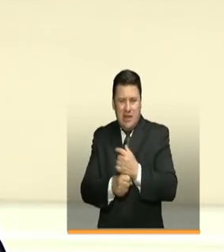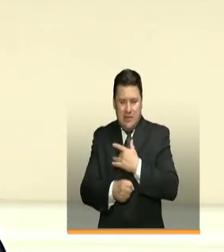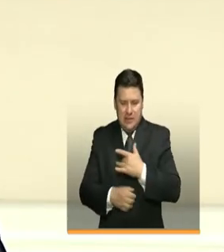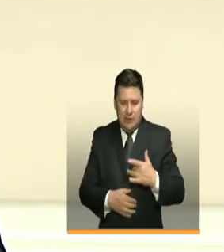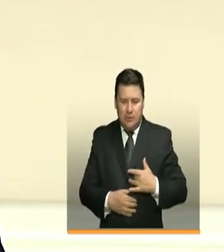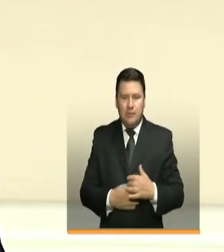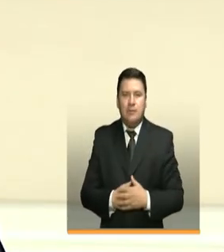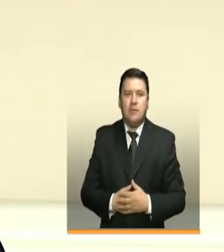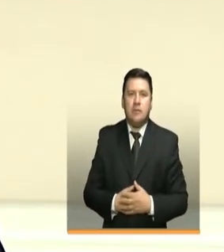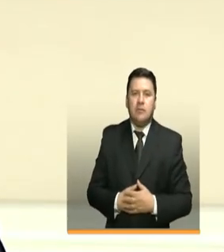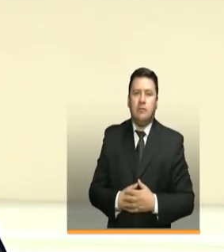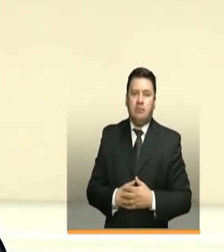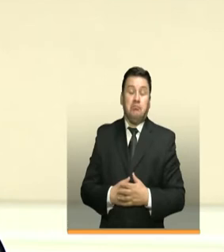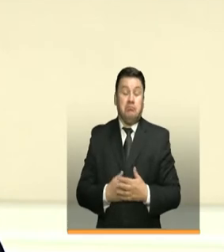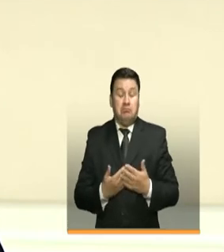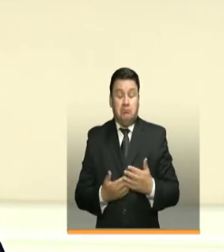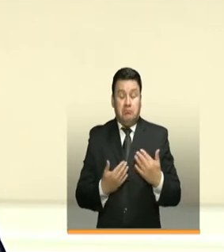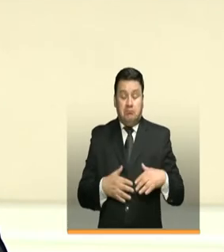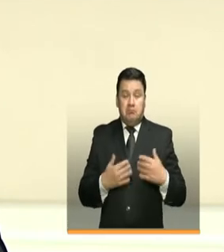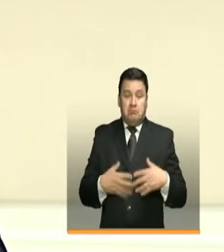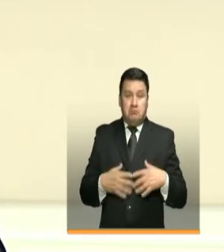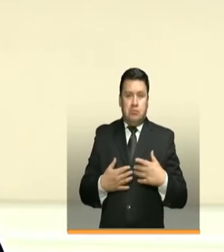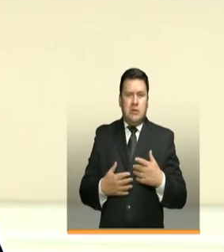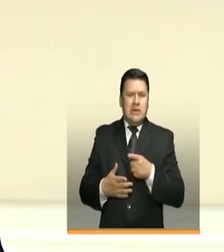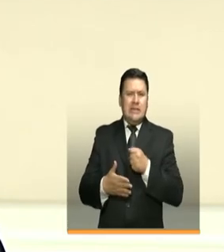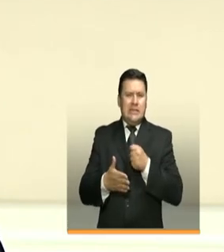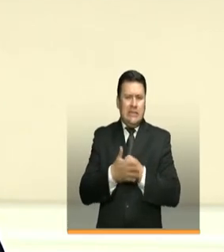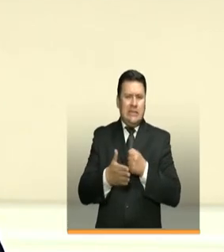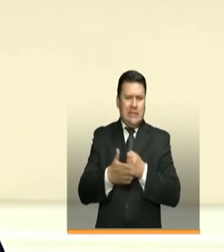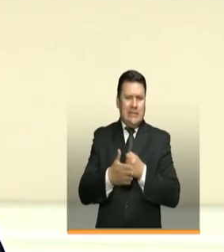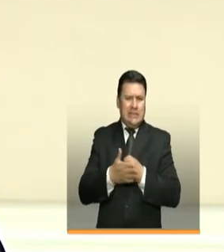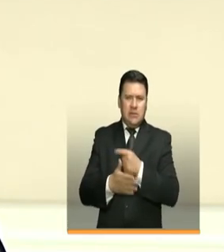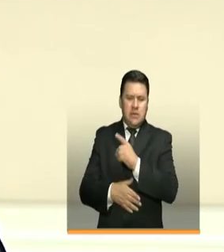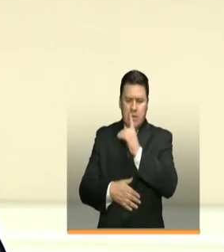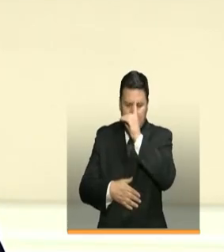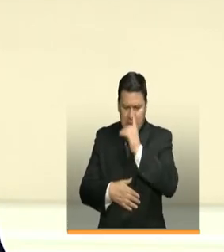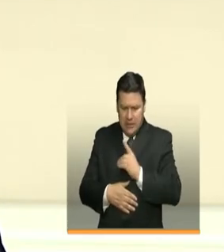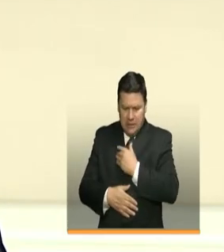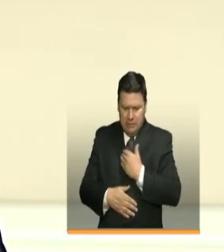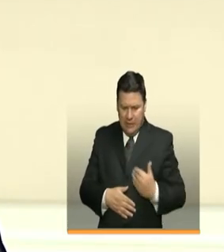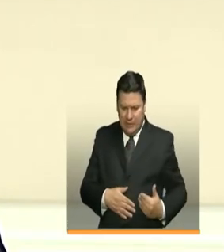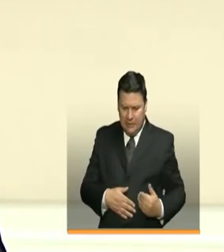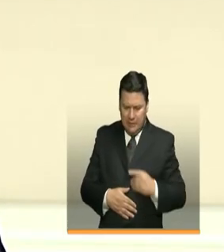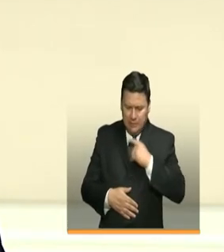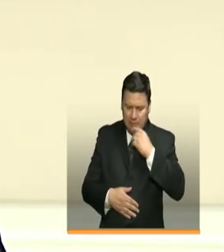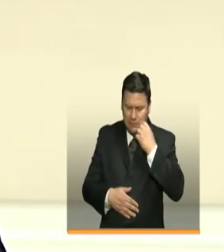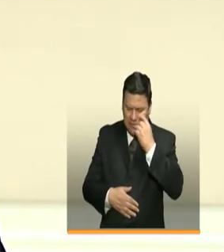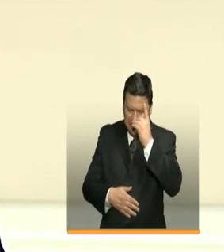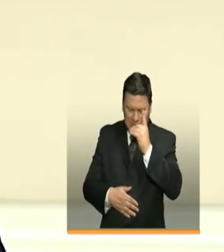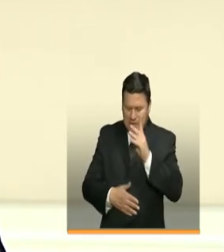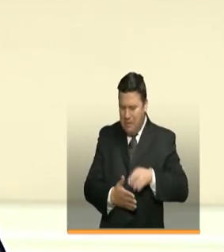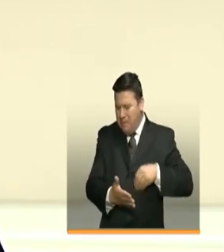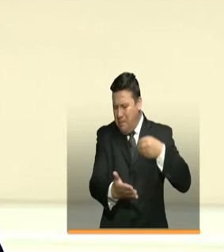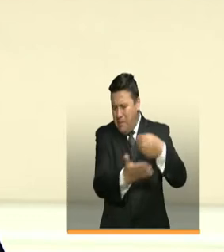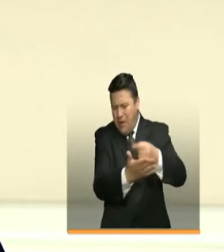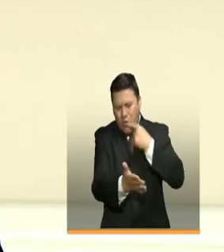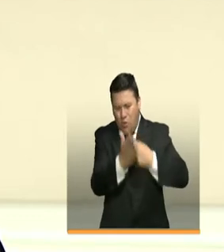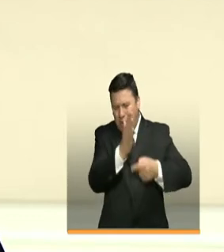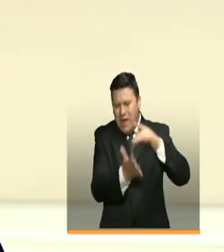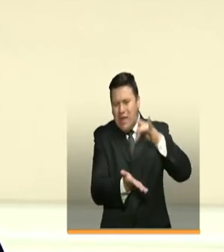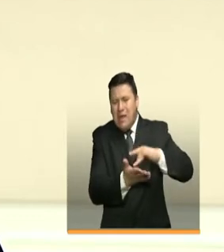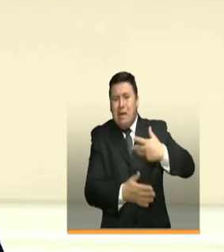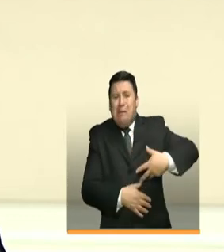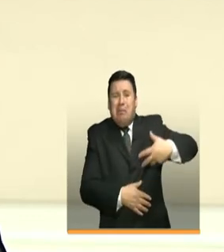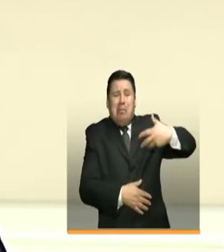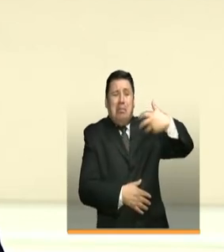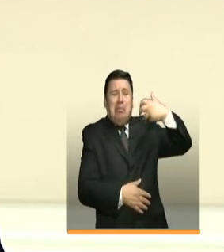salud. Y viene mucho de la gran insistencia, primero de su decisión de gobierno, señor presidente, de pagar esas cuentas viejas que